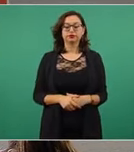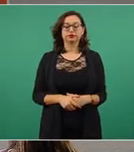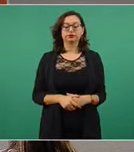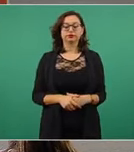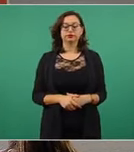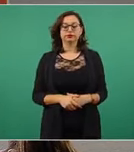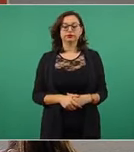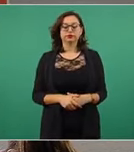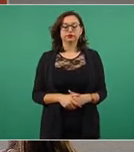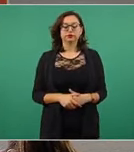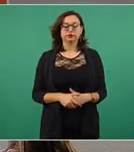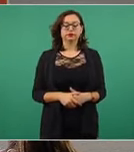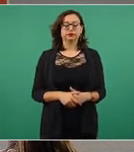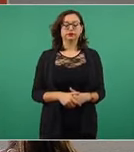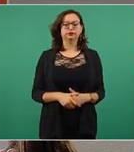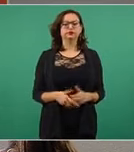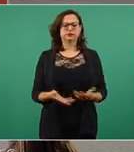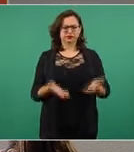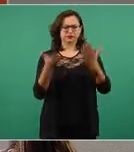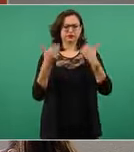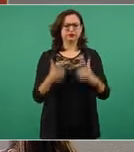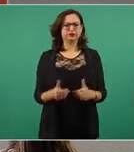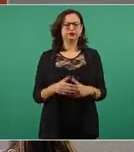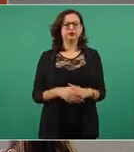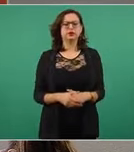de la bolsa, del índice.